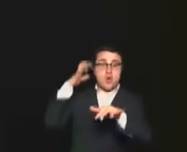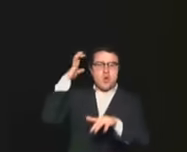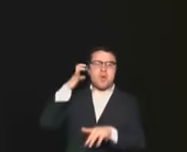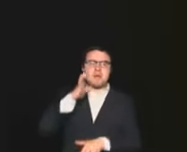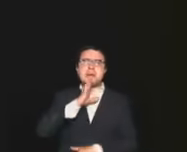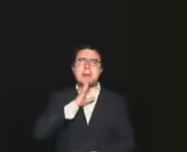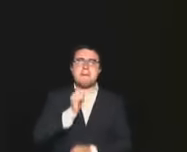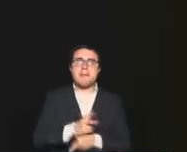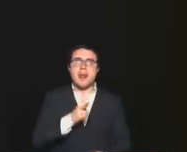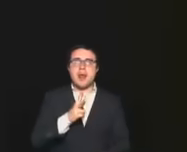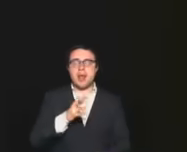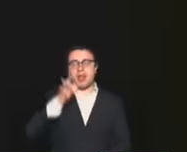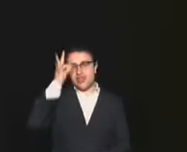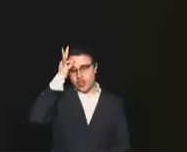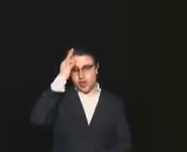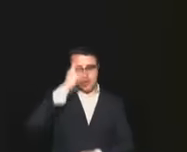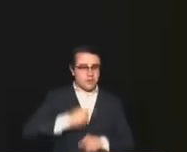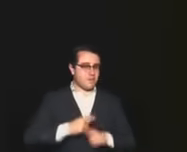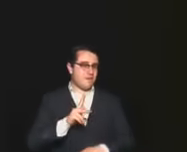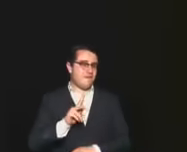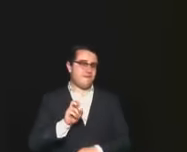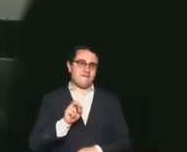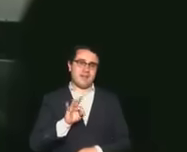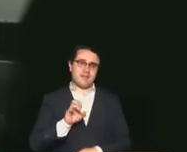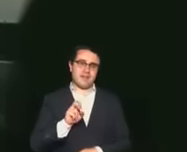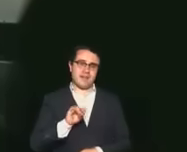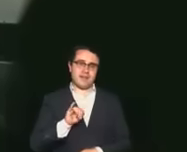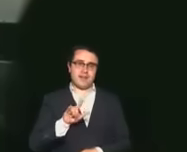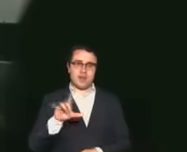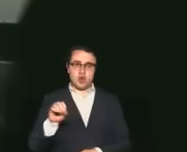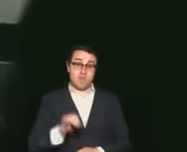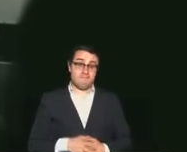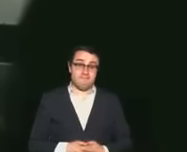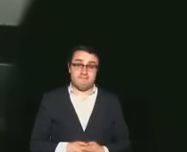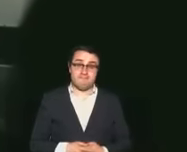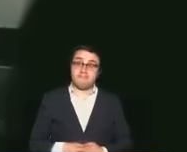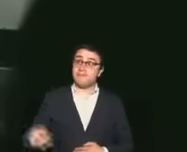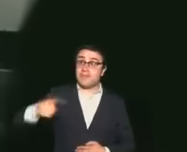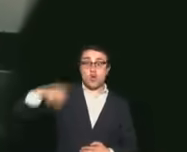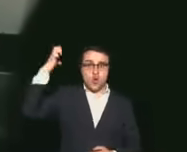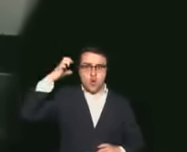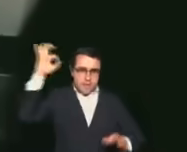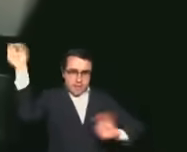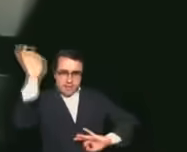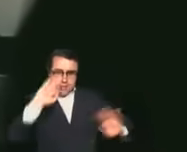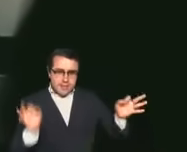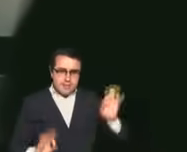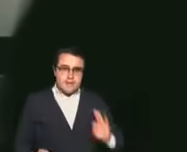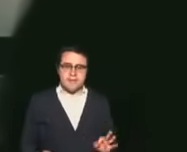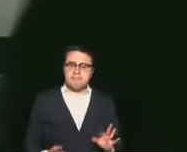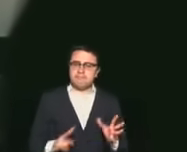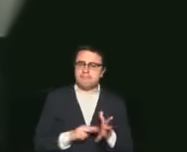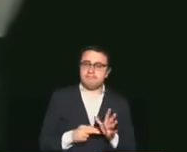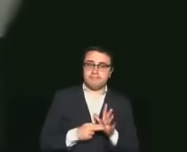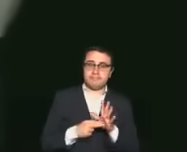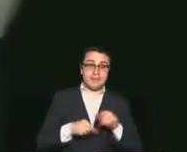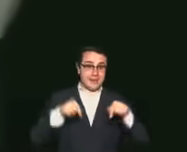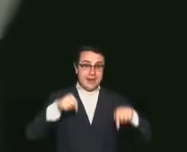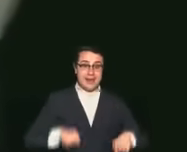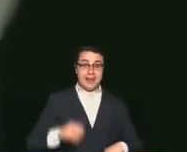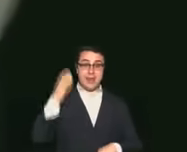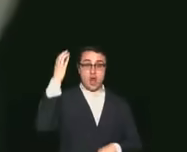llama fentanilo, que están alistando. Claro, eso significa que menos laboratorios de cocaína